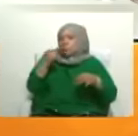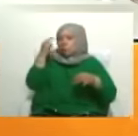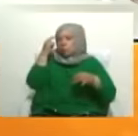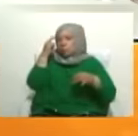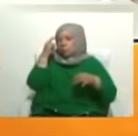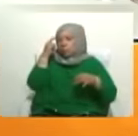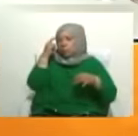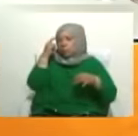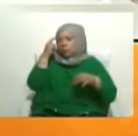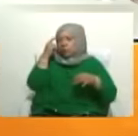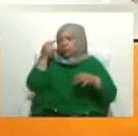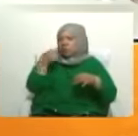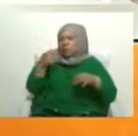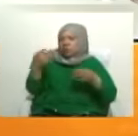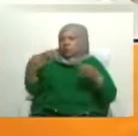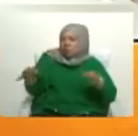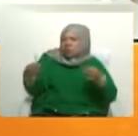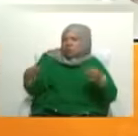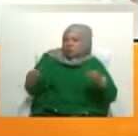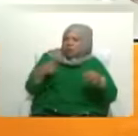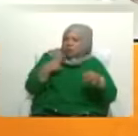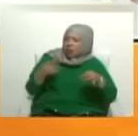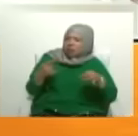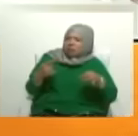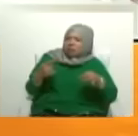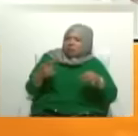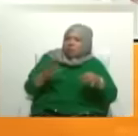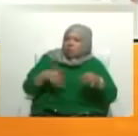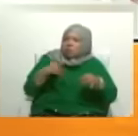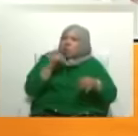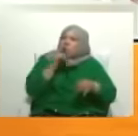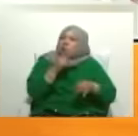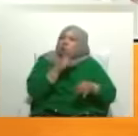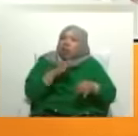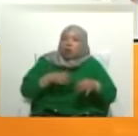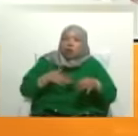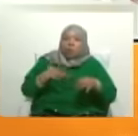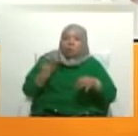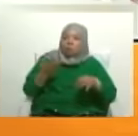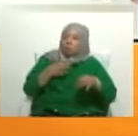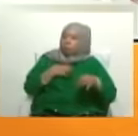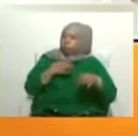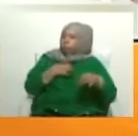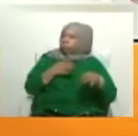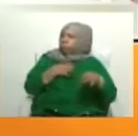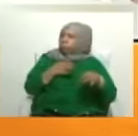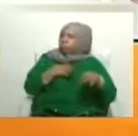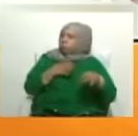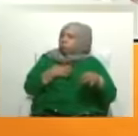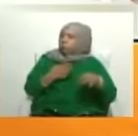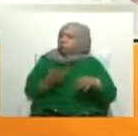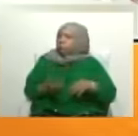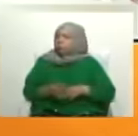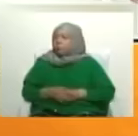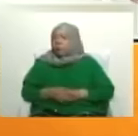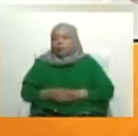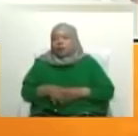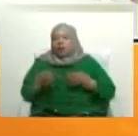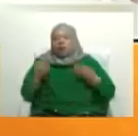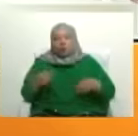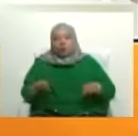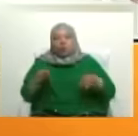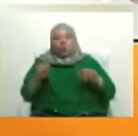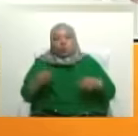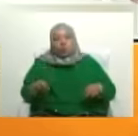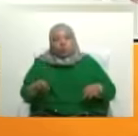como dice Ledezma, si es normal, ¿por qué no pueden decir sus nombres de los militares con los que hablan? Si es normal, ¿por qué tienen que